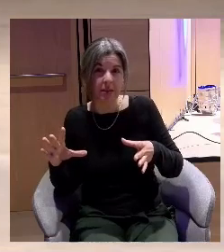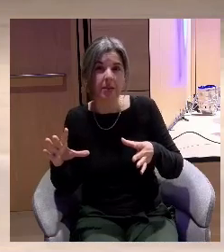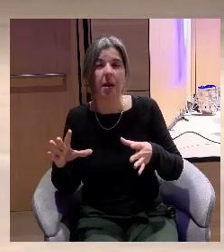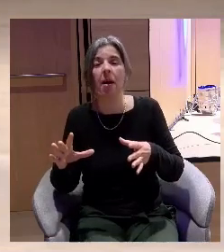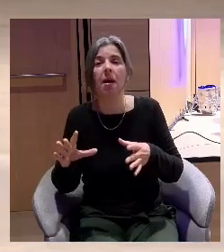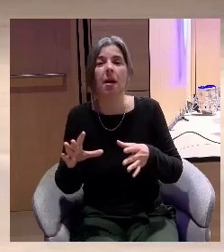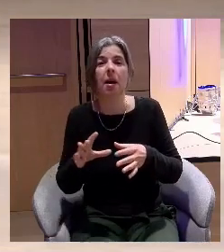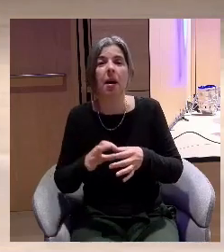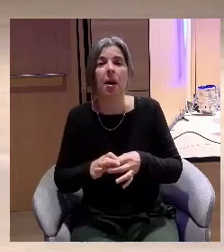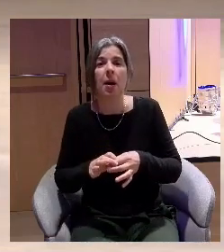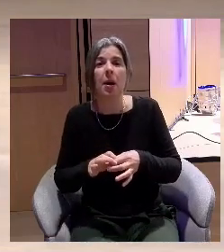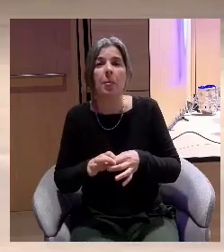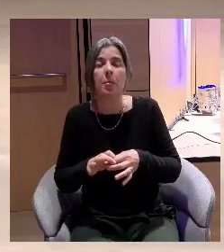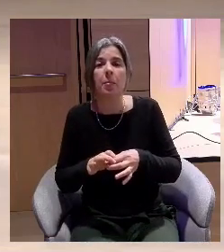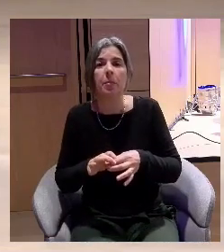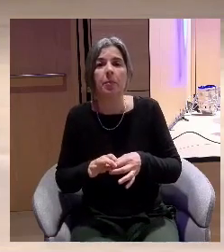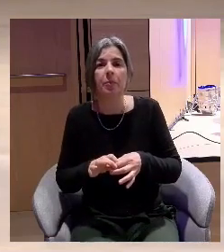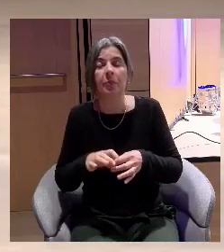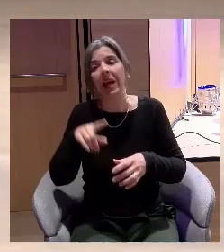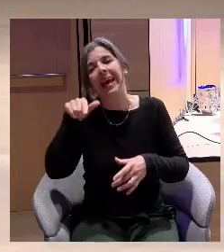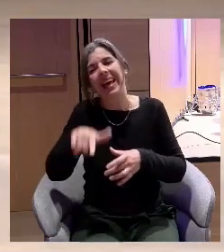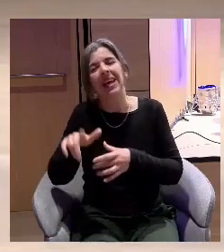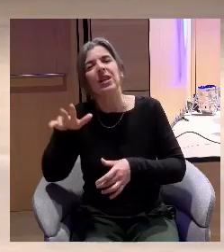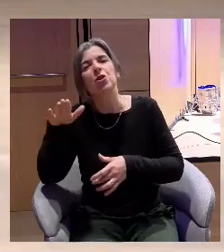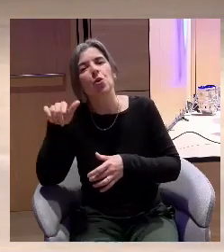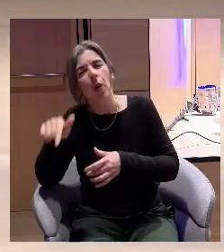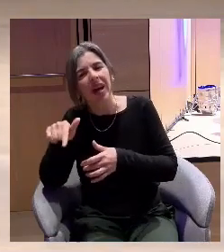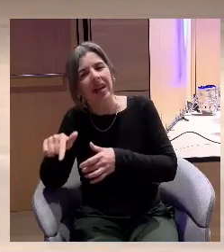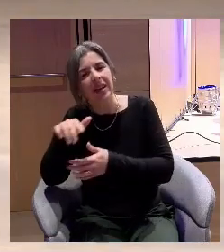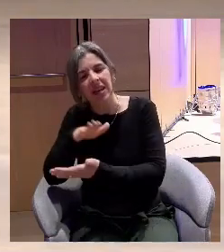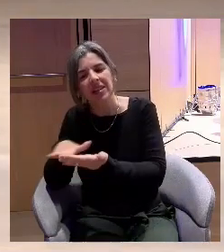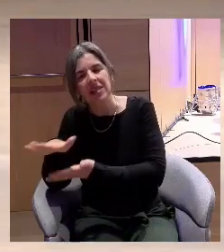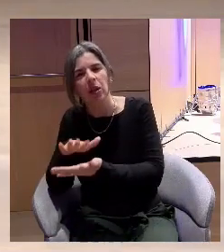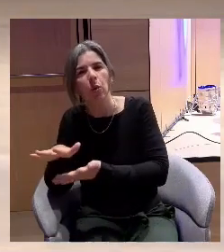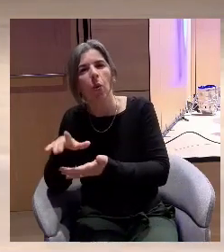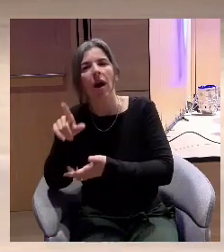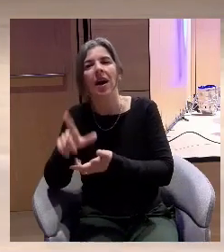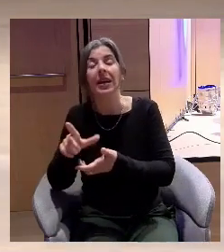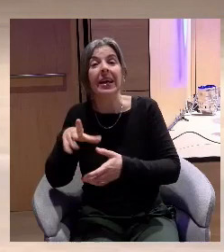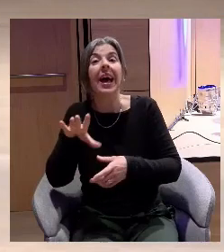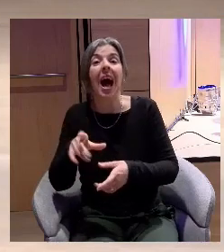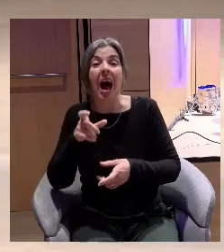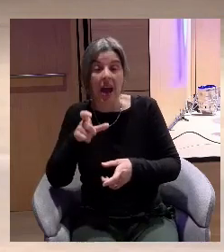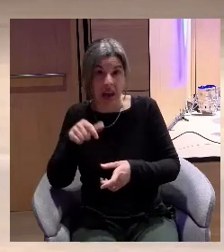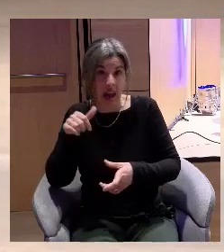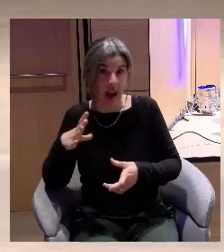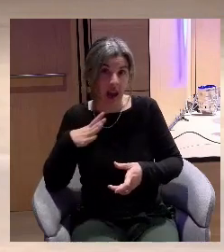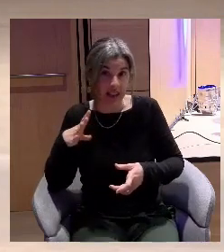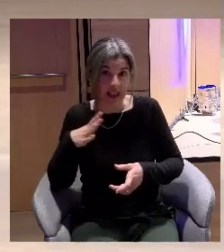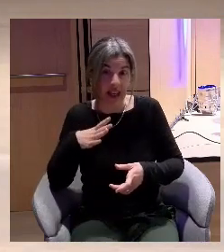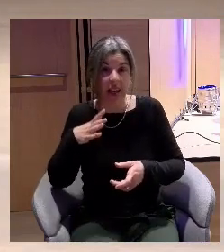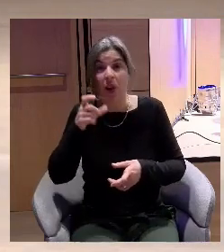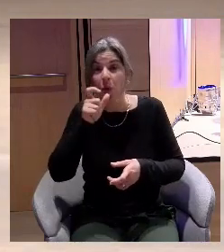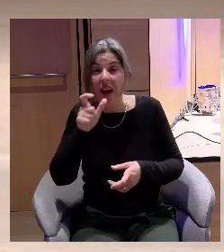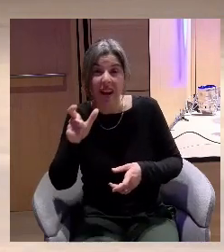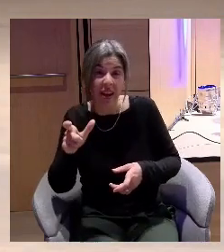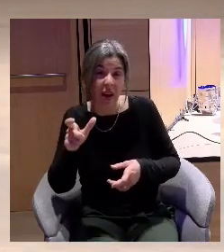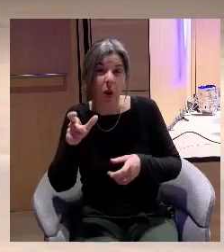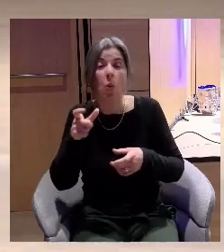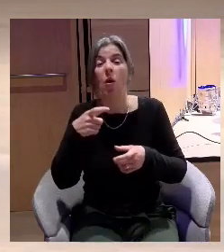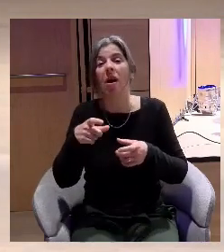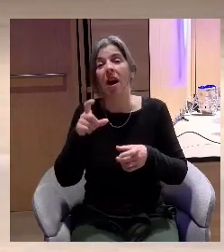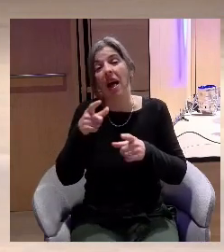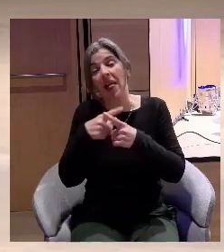¿no? De hecho, San Basilio de Palenque todavía se conserva la lengua, es el más famoso, pero hay otro tipo de territorios palenqueros.